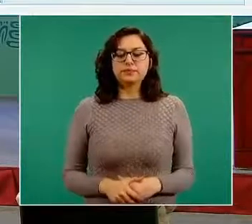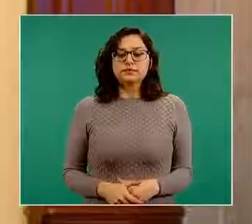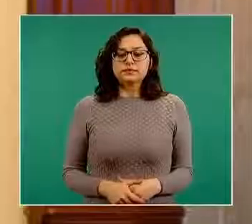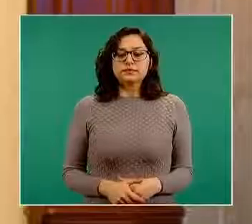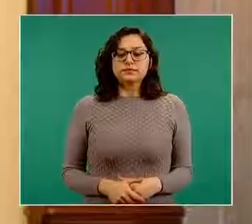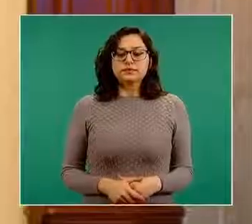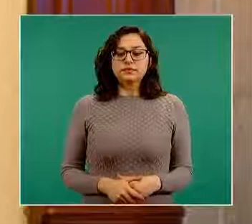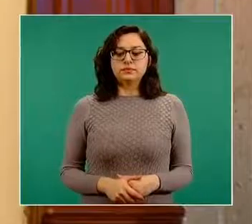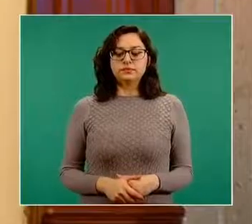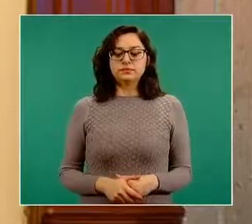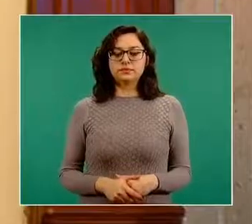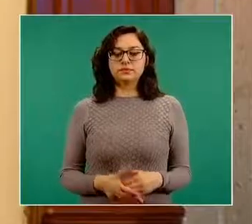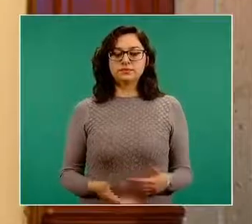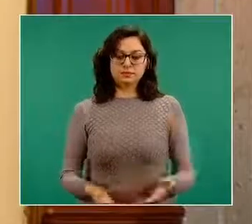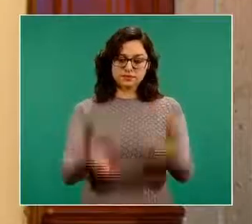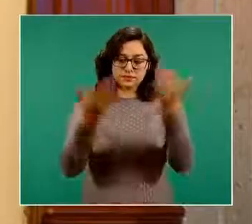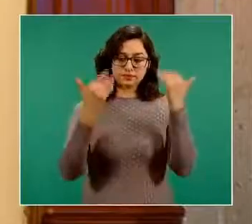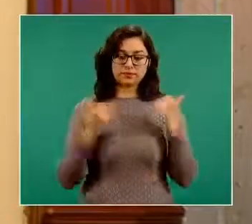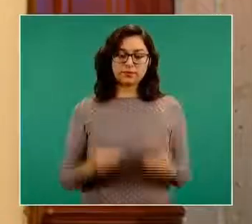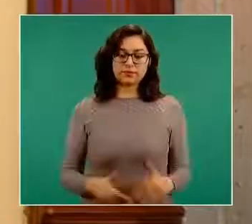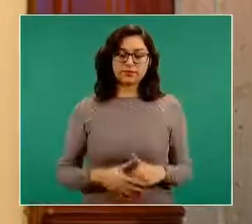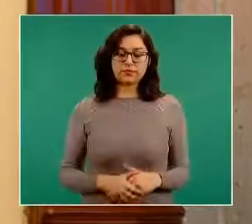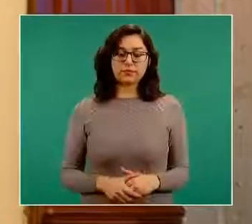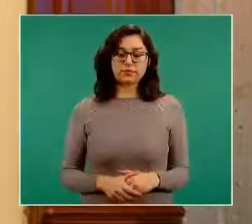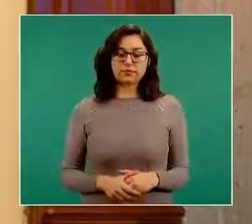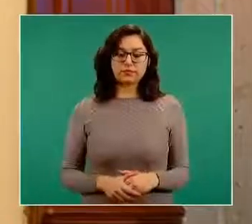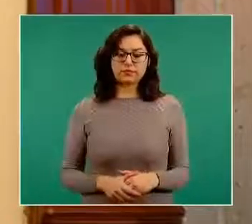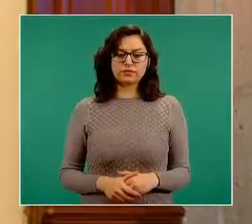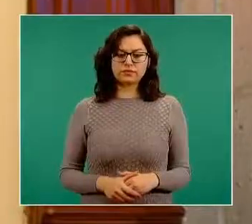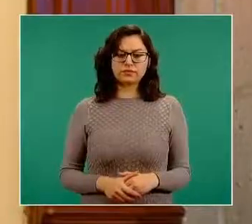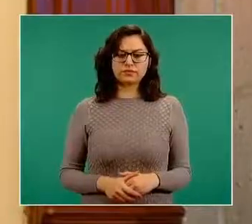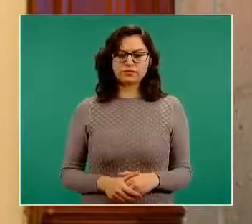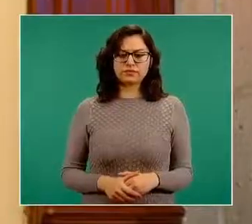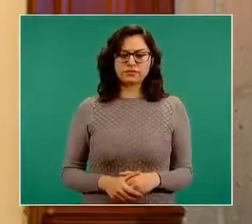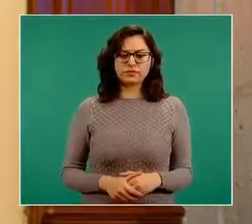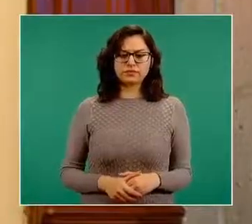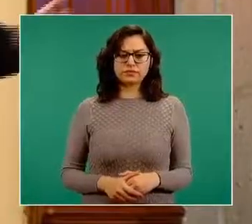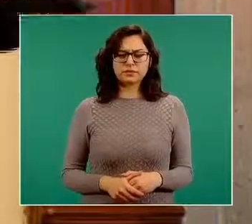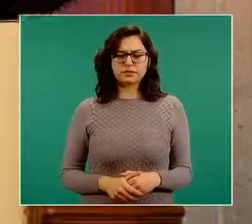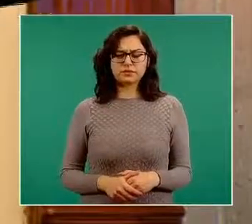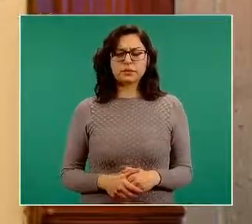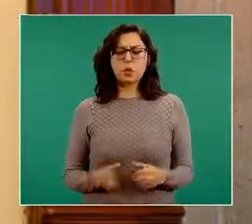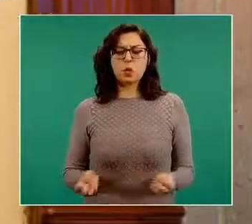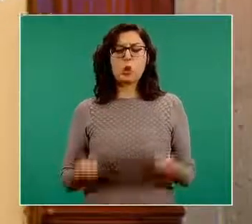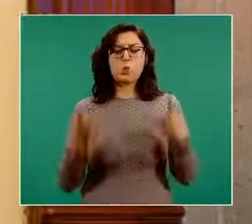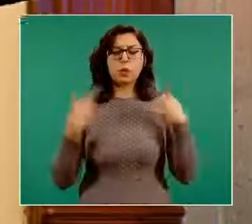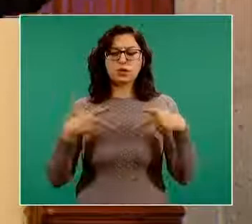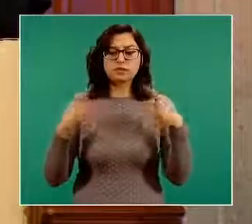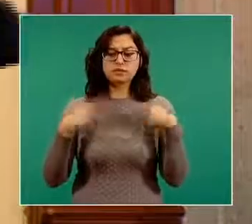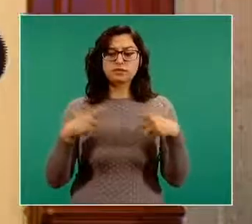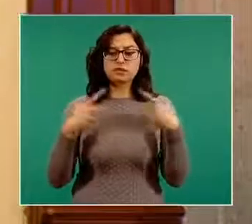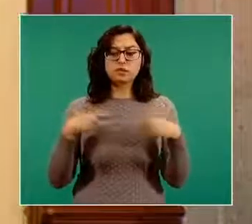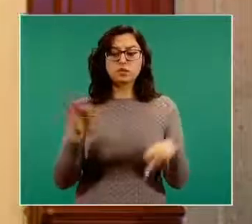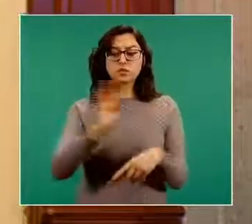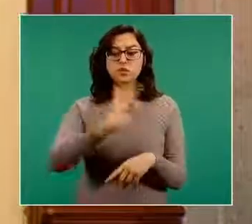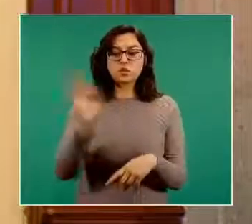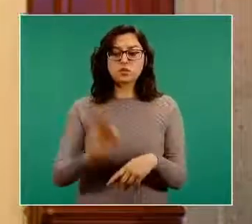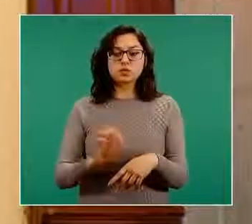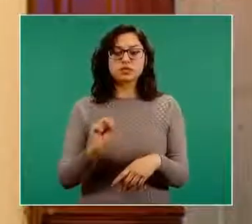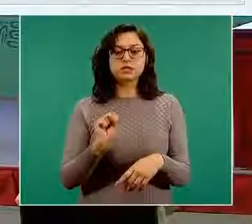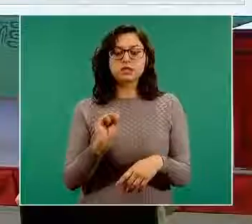diapositiva, vamos a ver la evolución del porcentaje de positividad, que igualmente está representado en